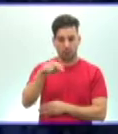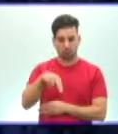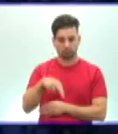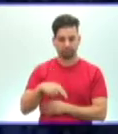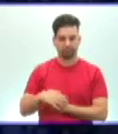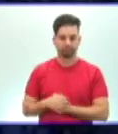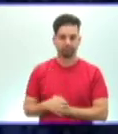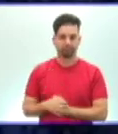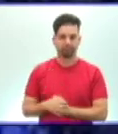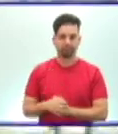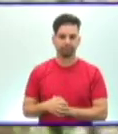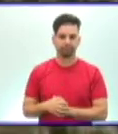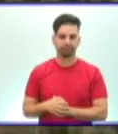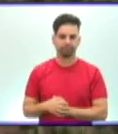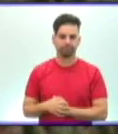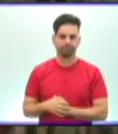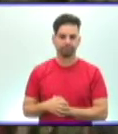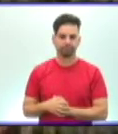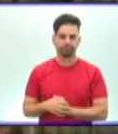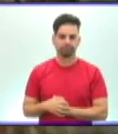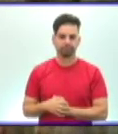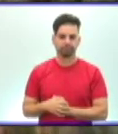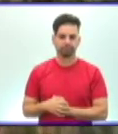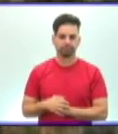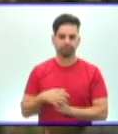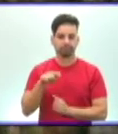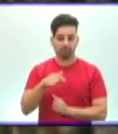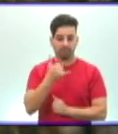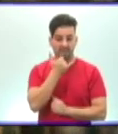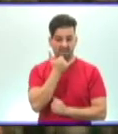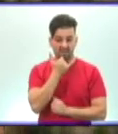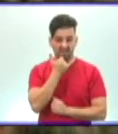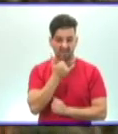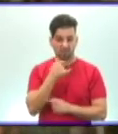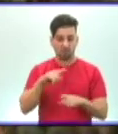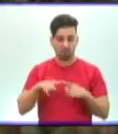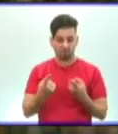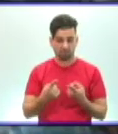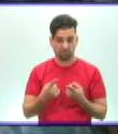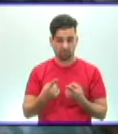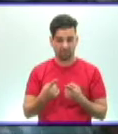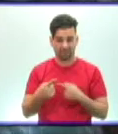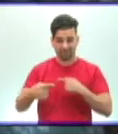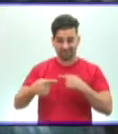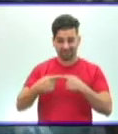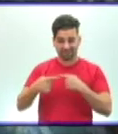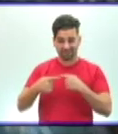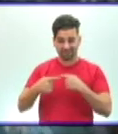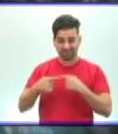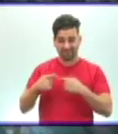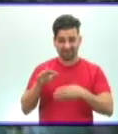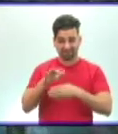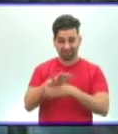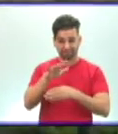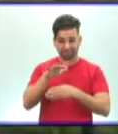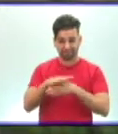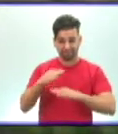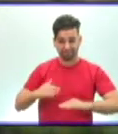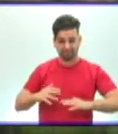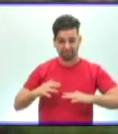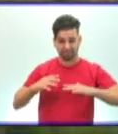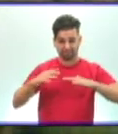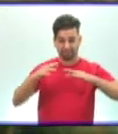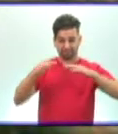Granma, y es muy vulnerable ante la elevación del mar, los eventos hidrometeorológicos extremos